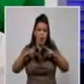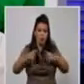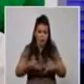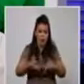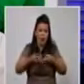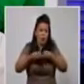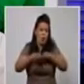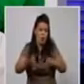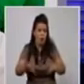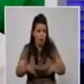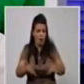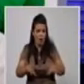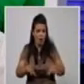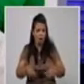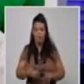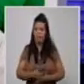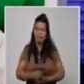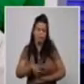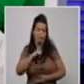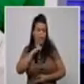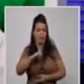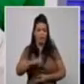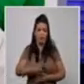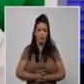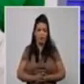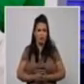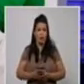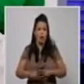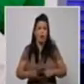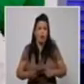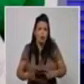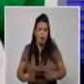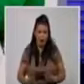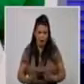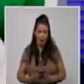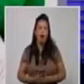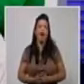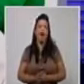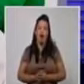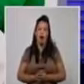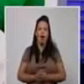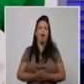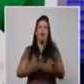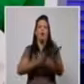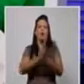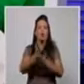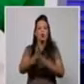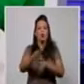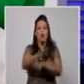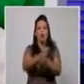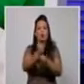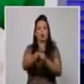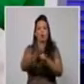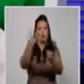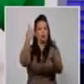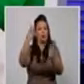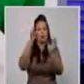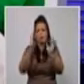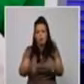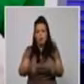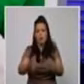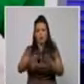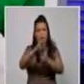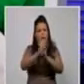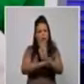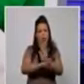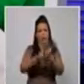quedar hábitos, nasobuco, desinfección de las manos, distanciamiento, se